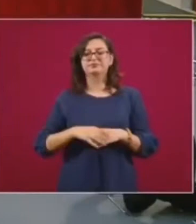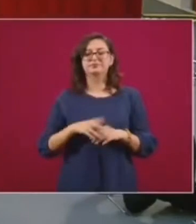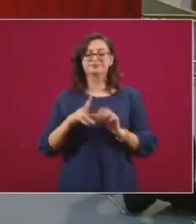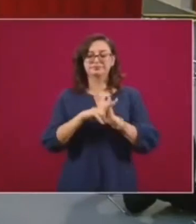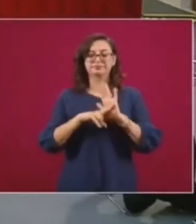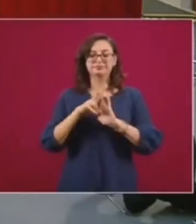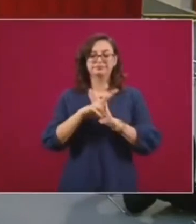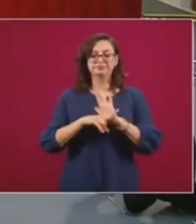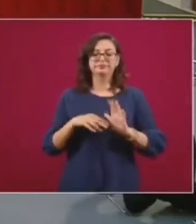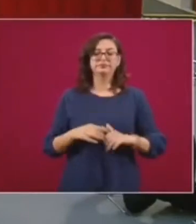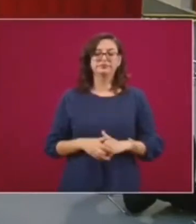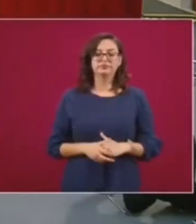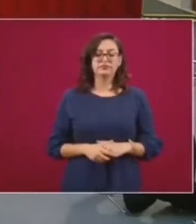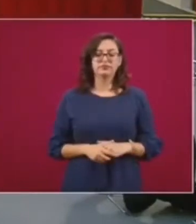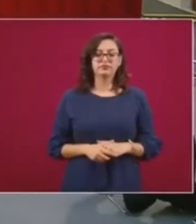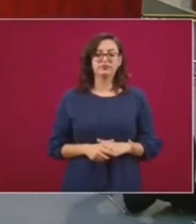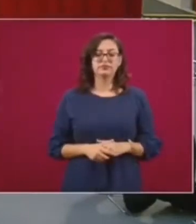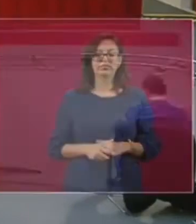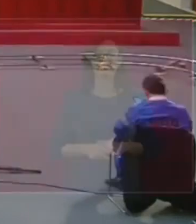video.